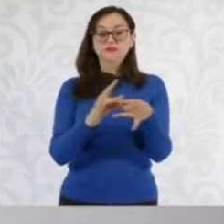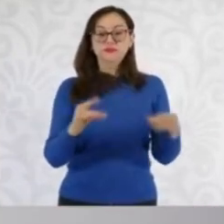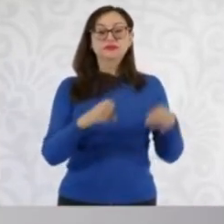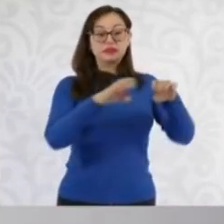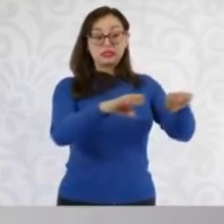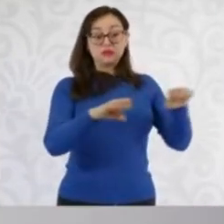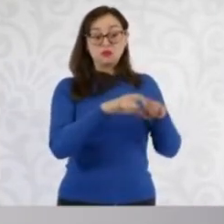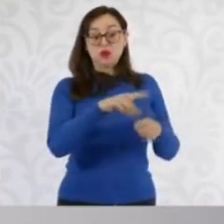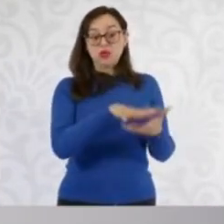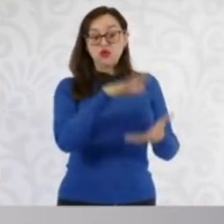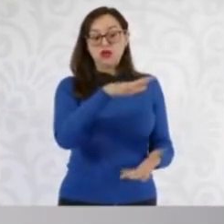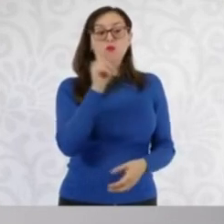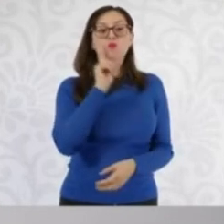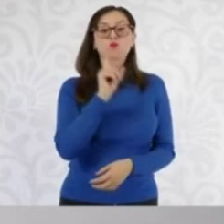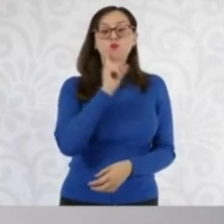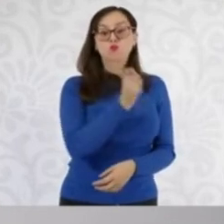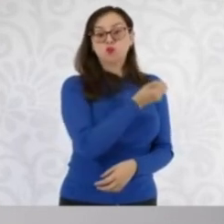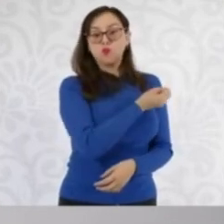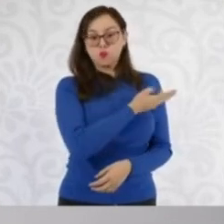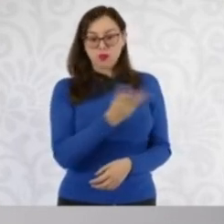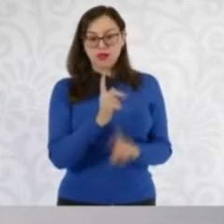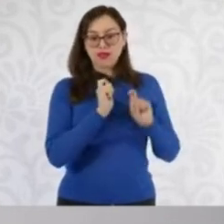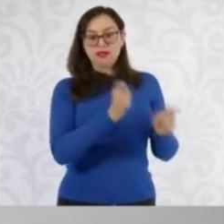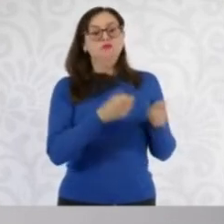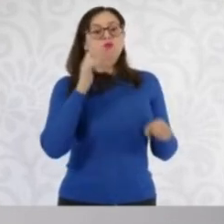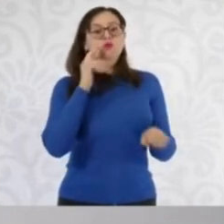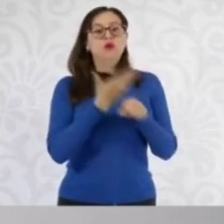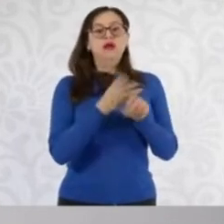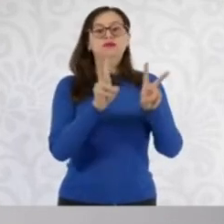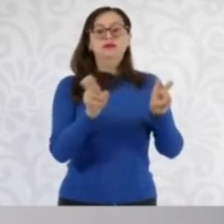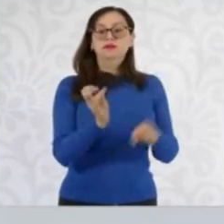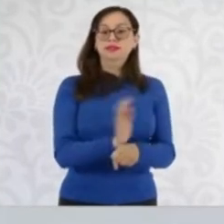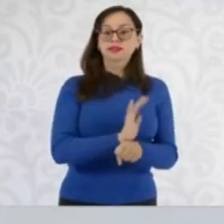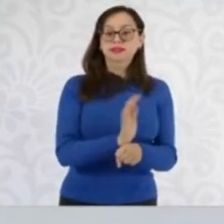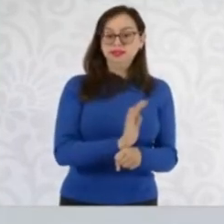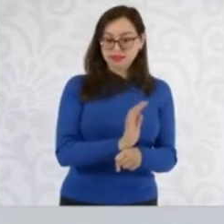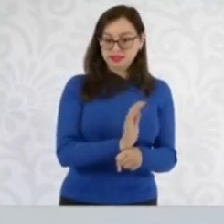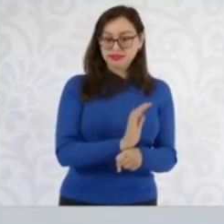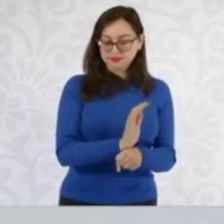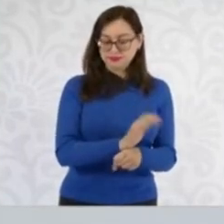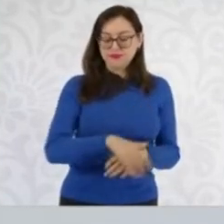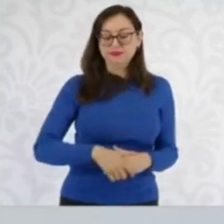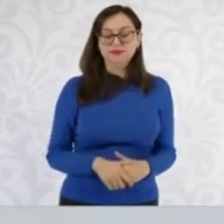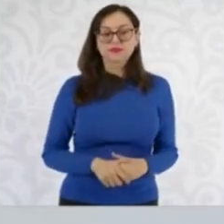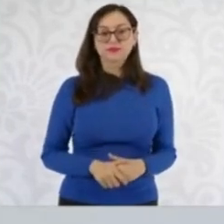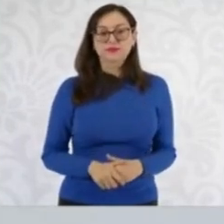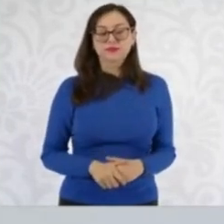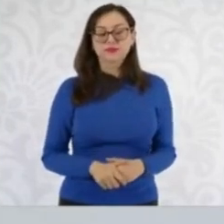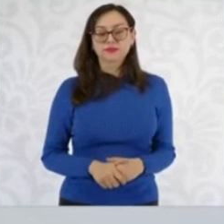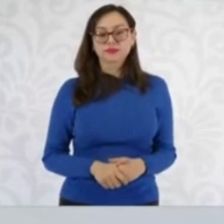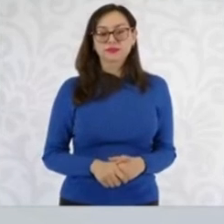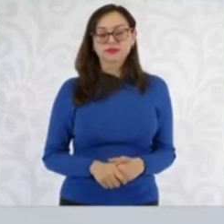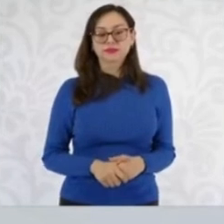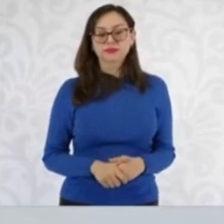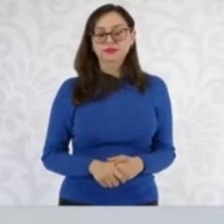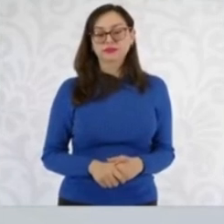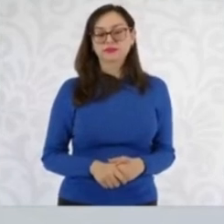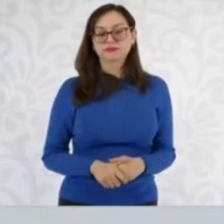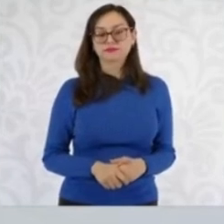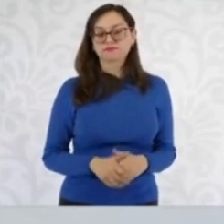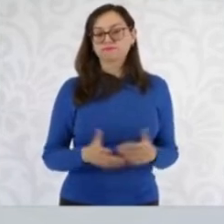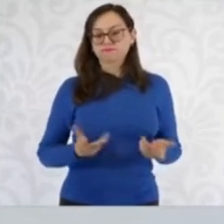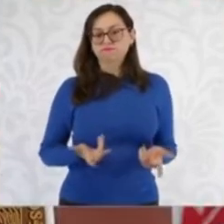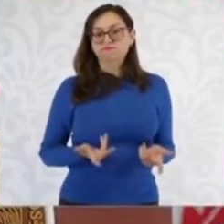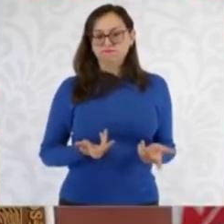está encargado del cine en nuestro país y se mantuvo